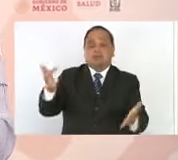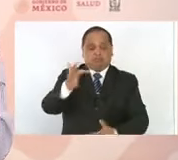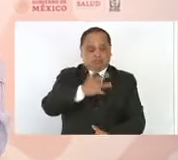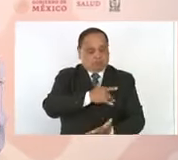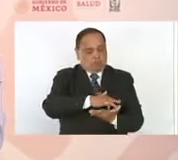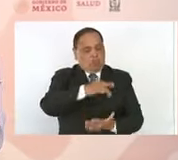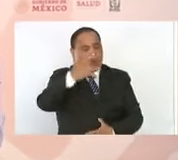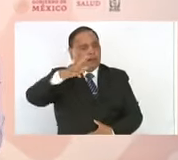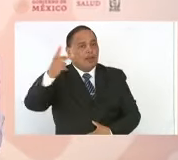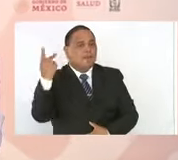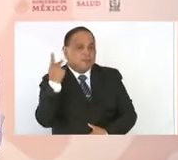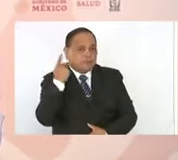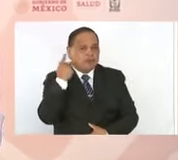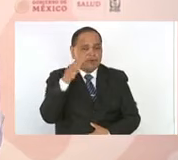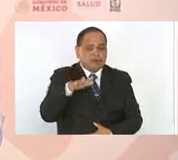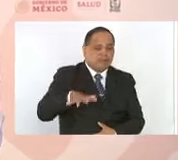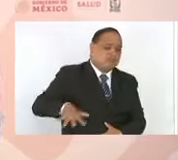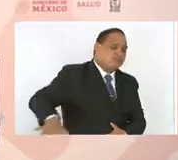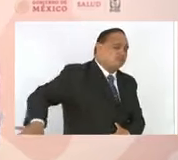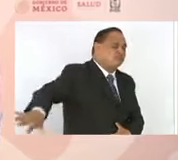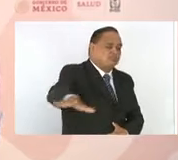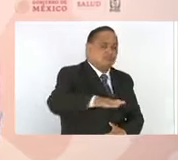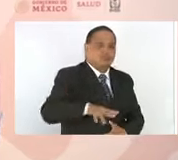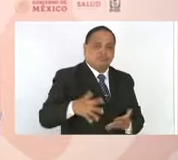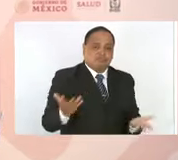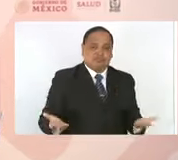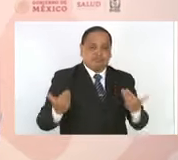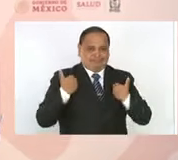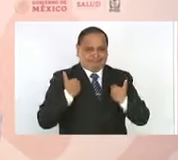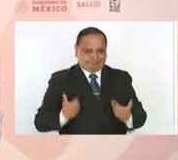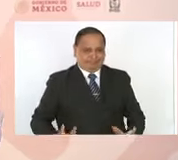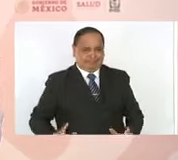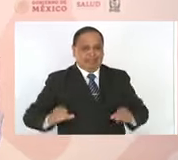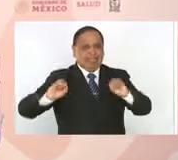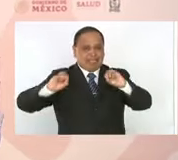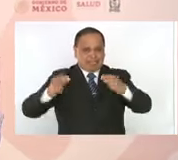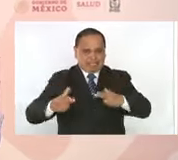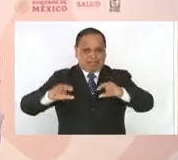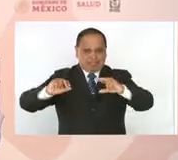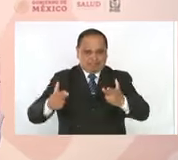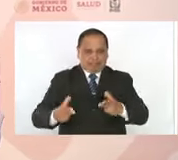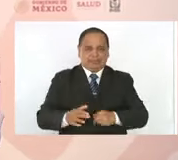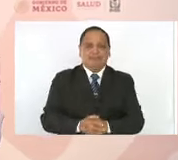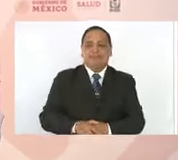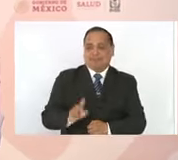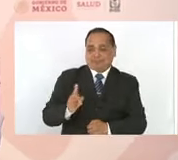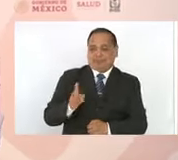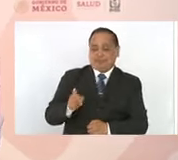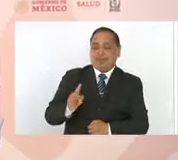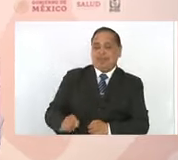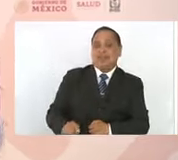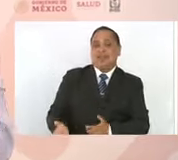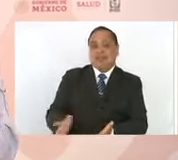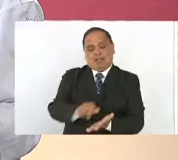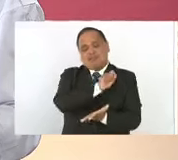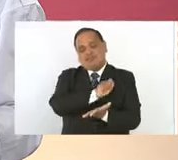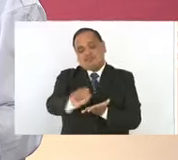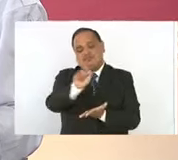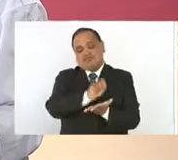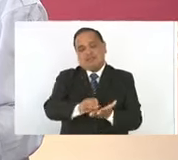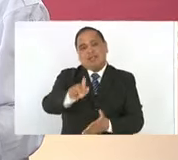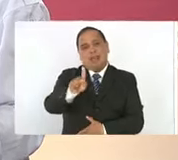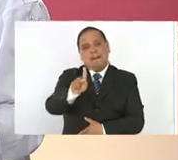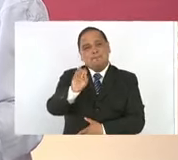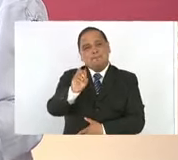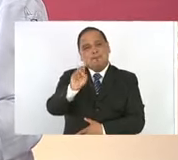político en esta histórica relación. Un paisano mío, chiapaneco, Jaime Sabines, poeta, a propósito de un viaje que hizo